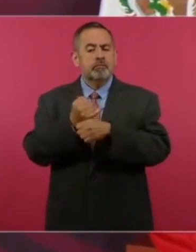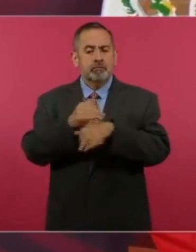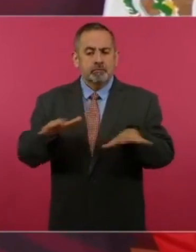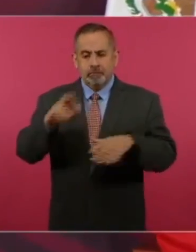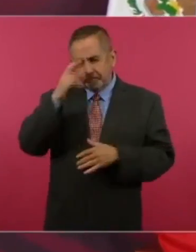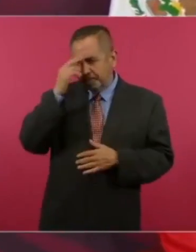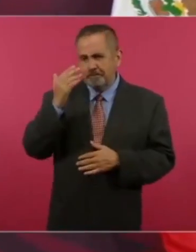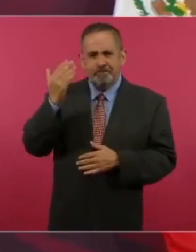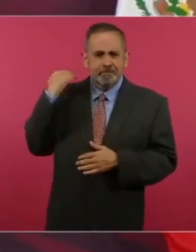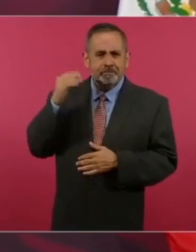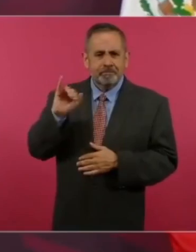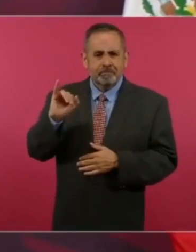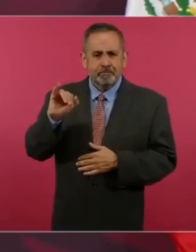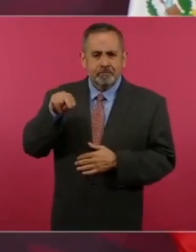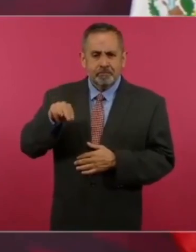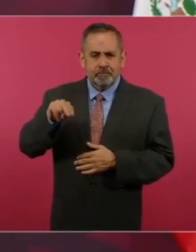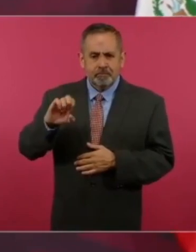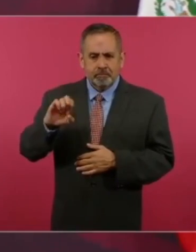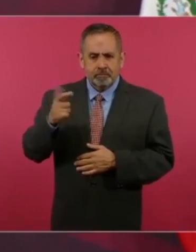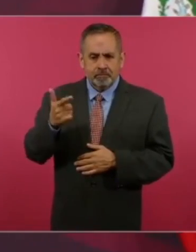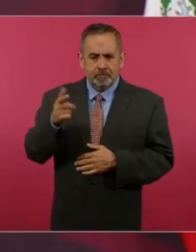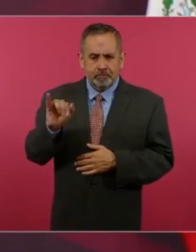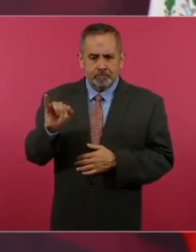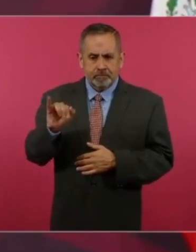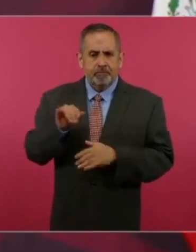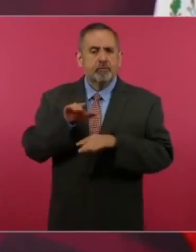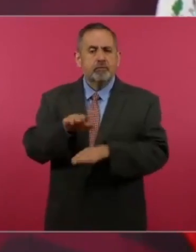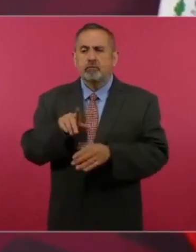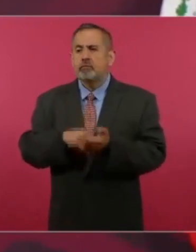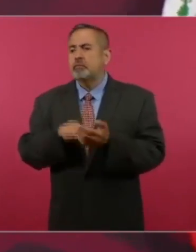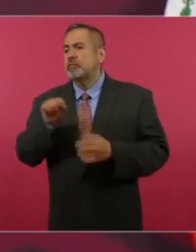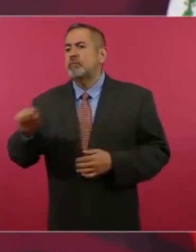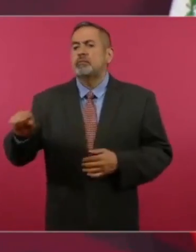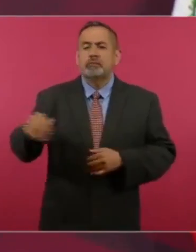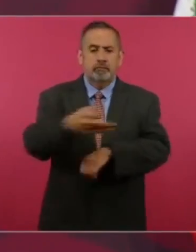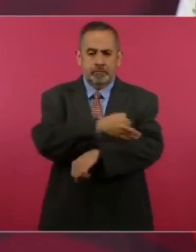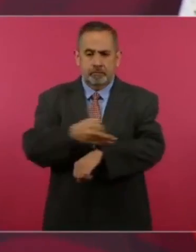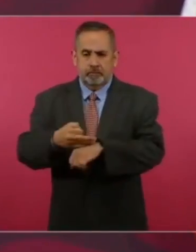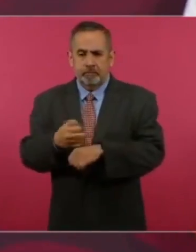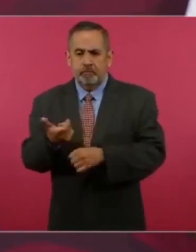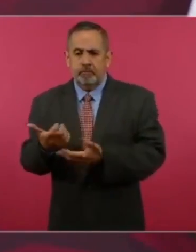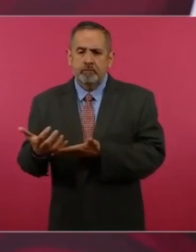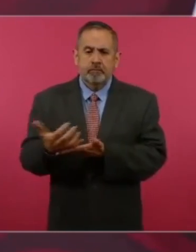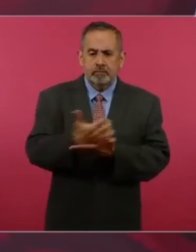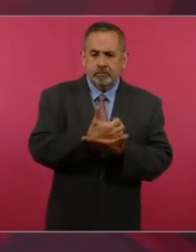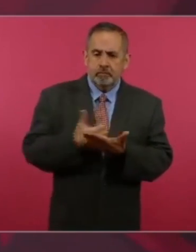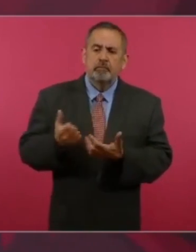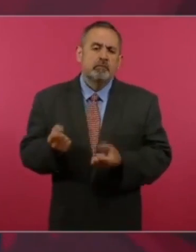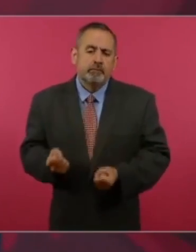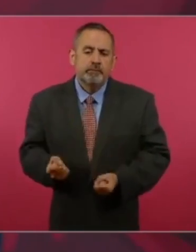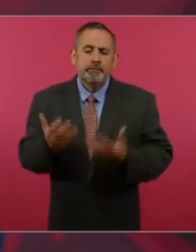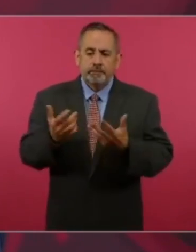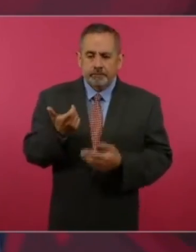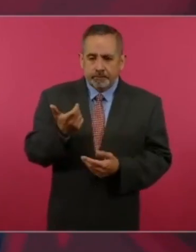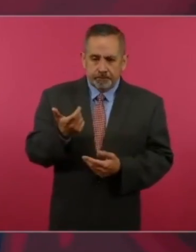a conocer el INEGI sobre los ingresos de las familias mexicanas, de cómo